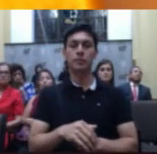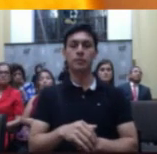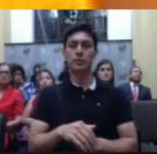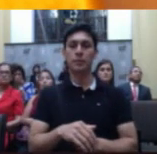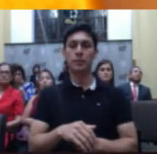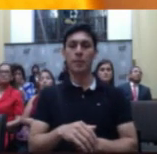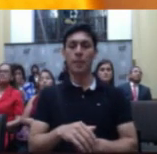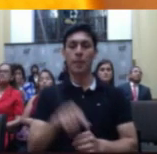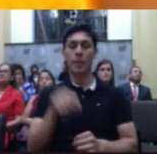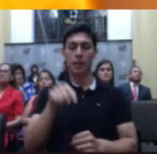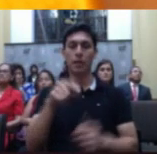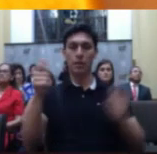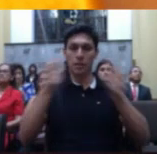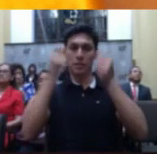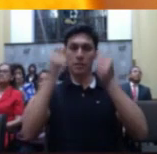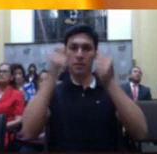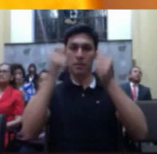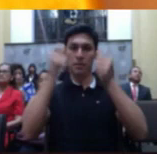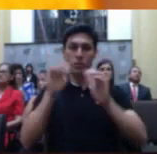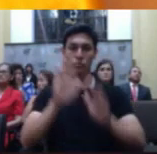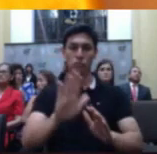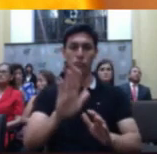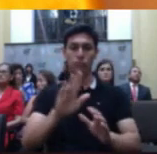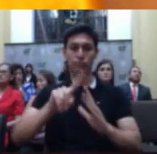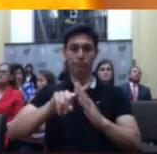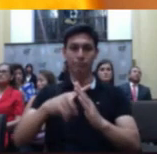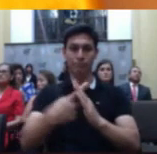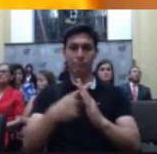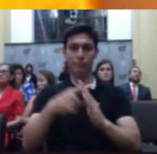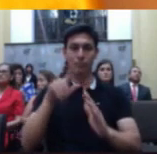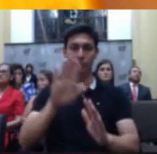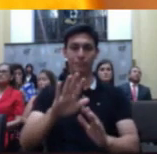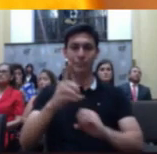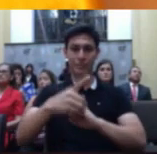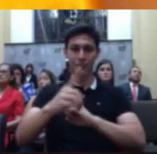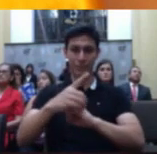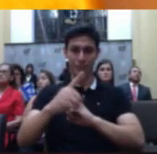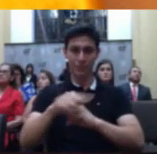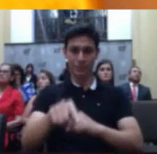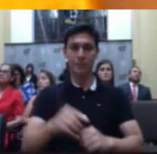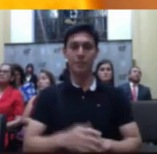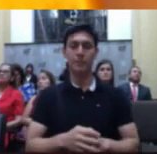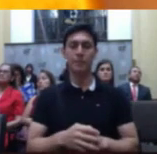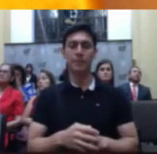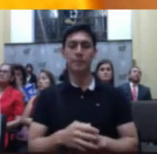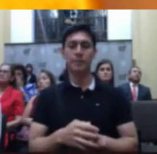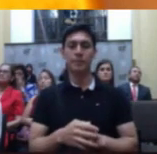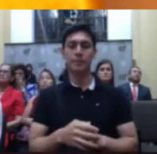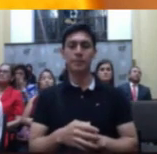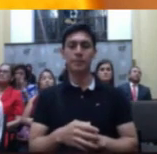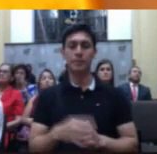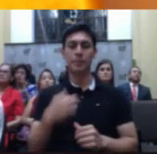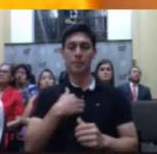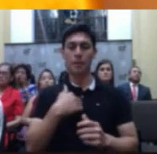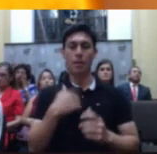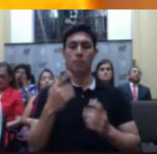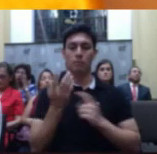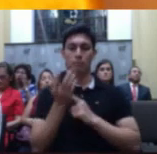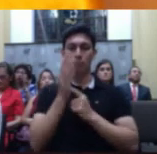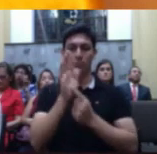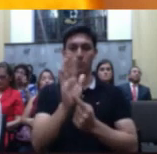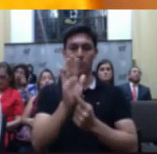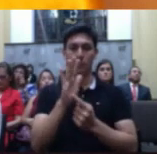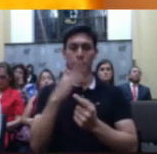161 aniversario de la creación política de vuestro distrito. Asimismo, sea propicia la ocasión para expresarle su admiración y